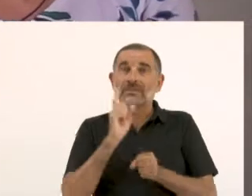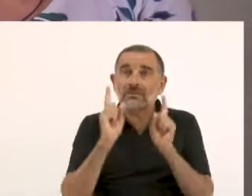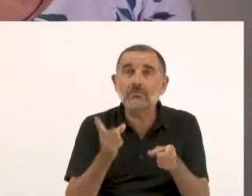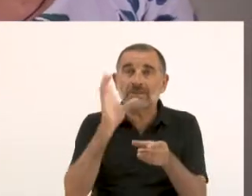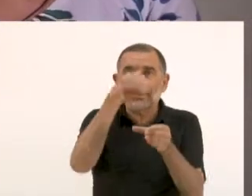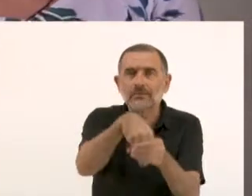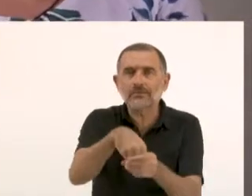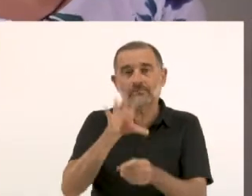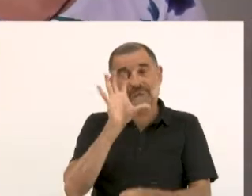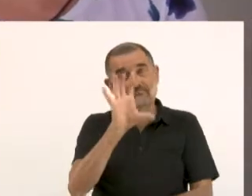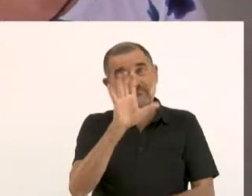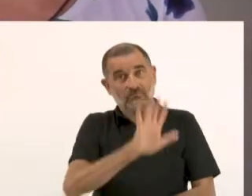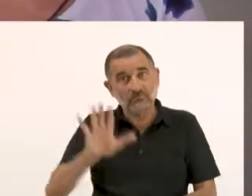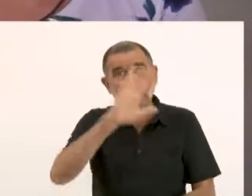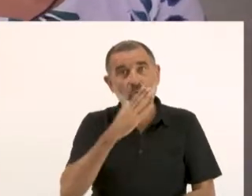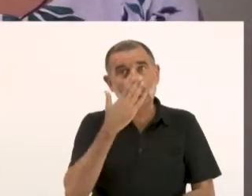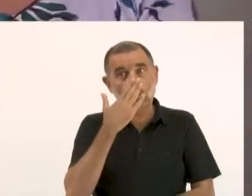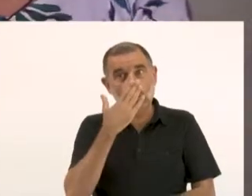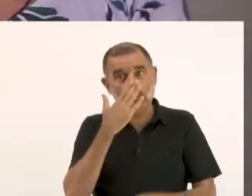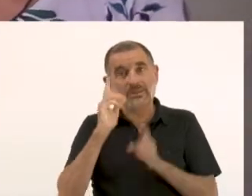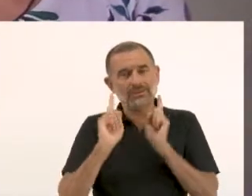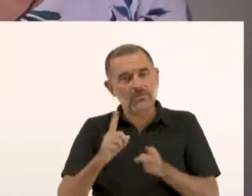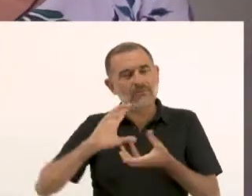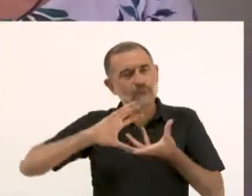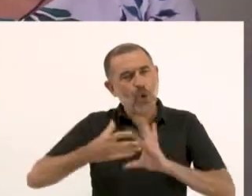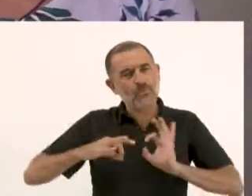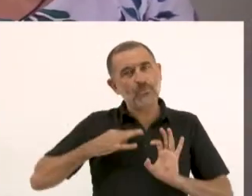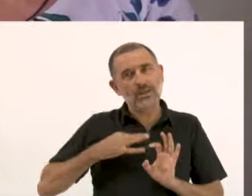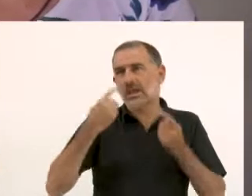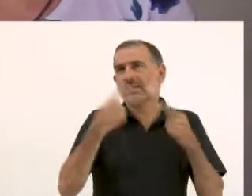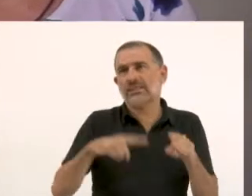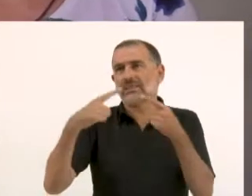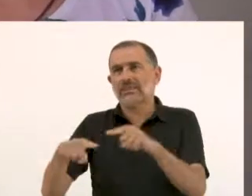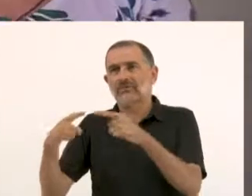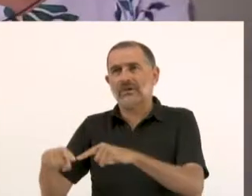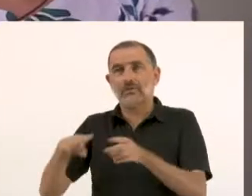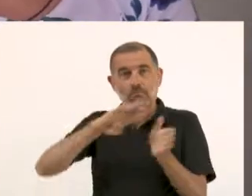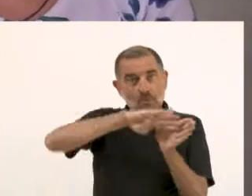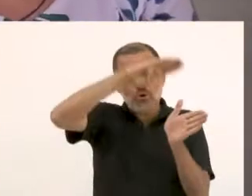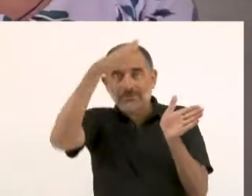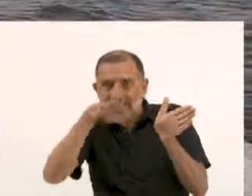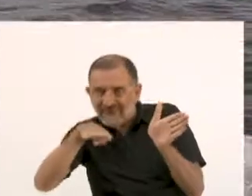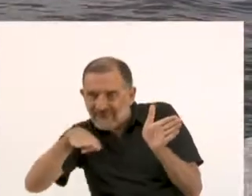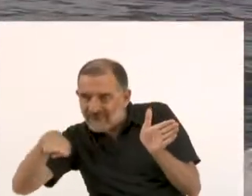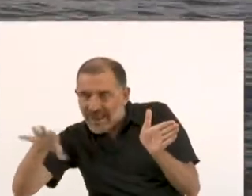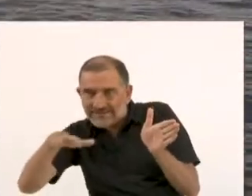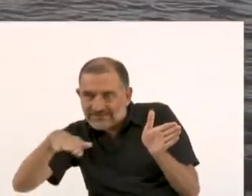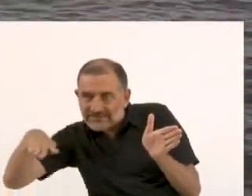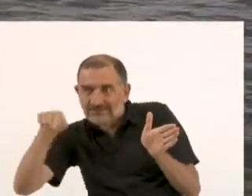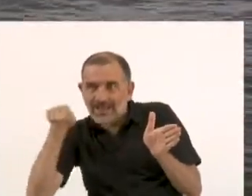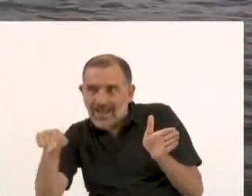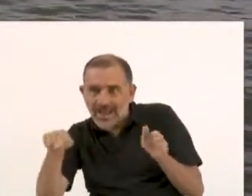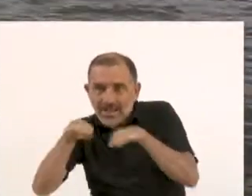modo de vida del Piedmonte en Córdoba, de la llanura en Córdoba, que son nuestros lugares de